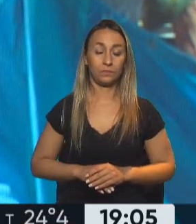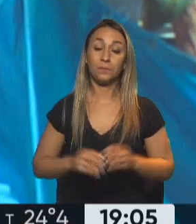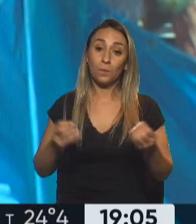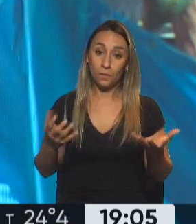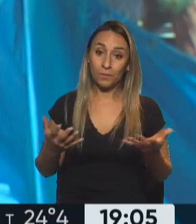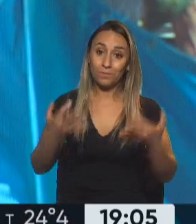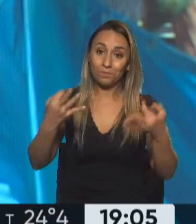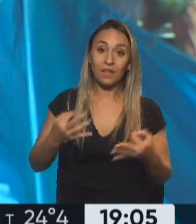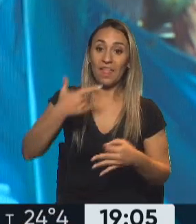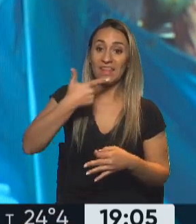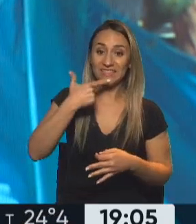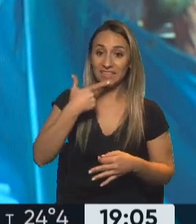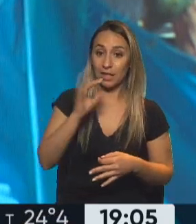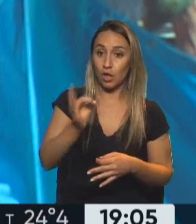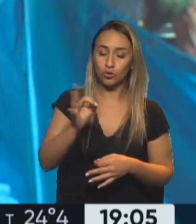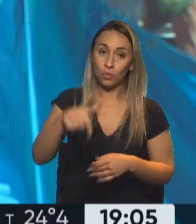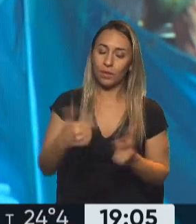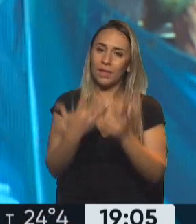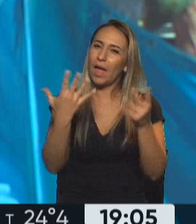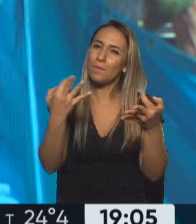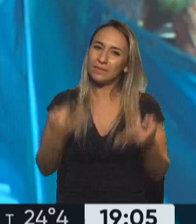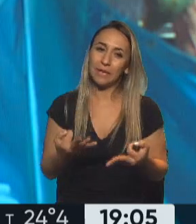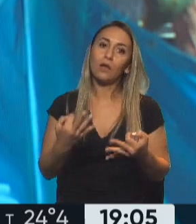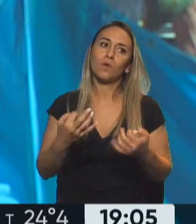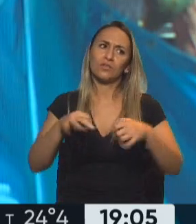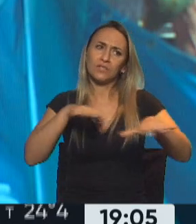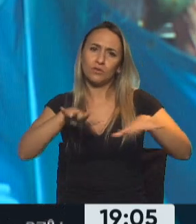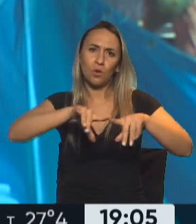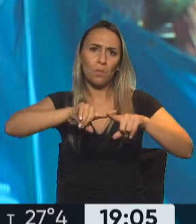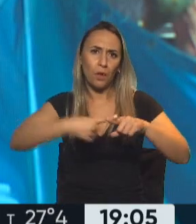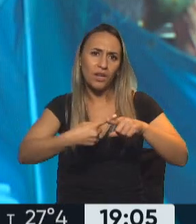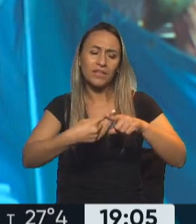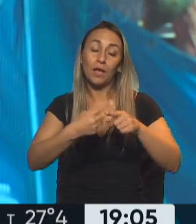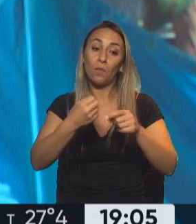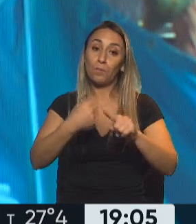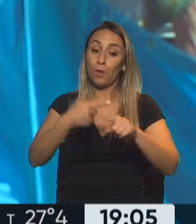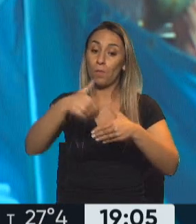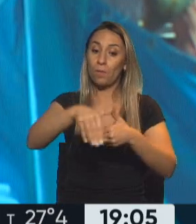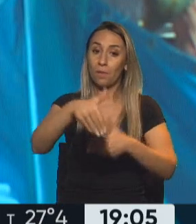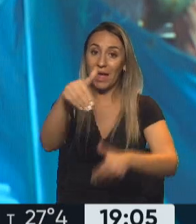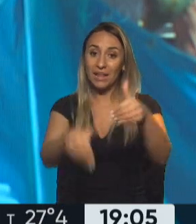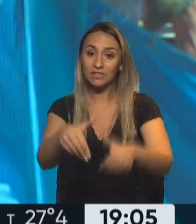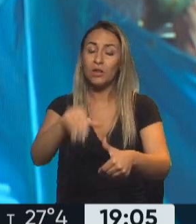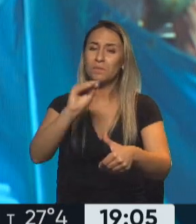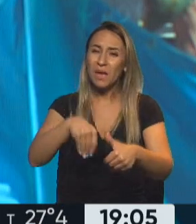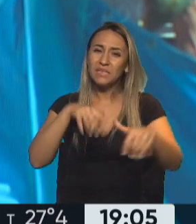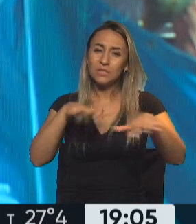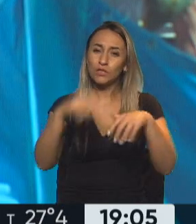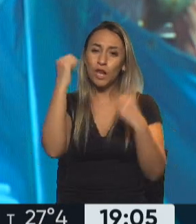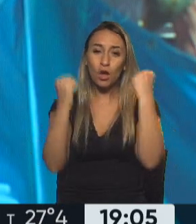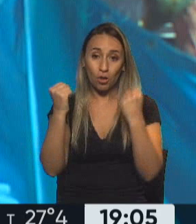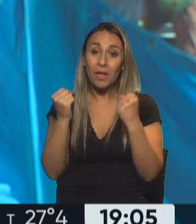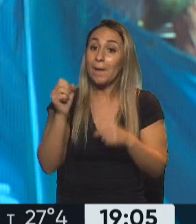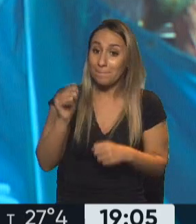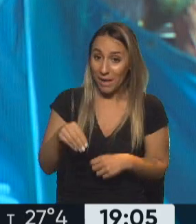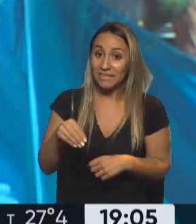Bueno, un 17 de octubre muy particular por el contexto político, por las inminentes elecciones, por el contexto económico y además donde